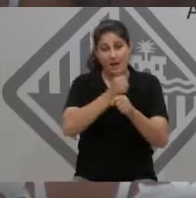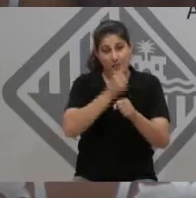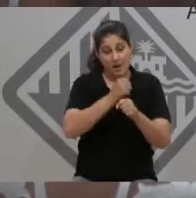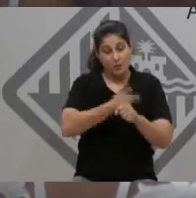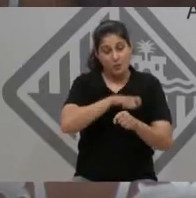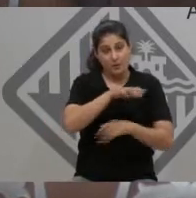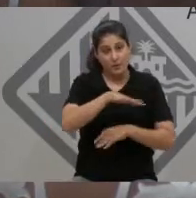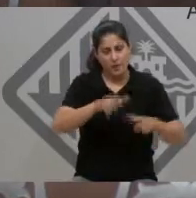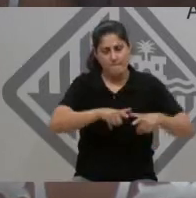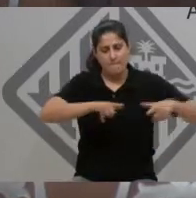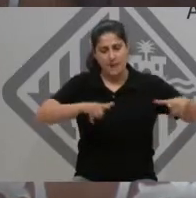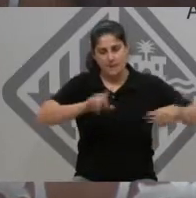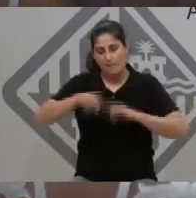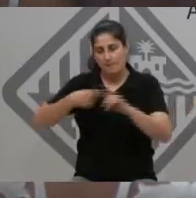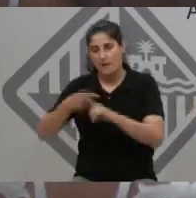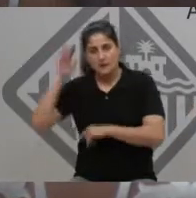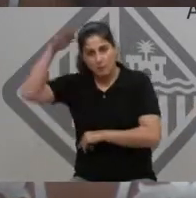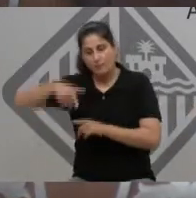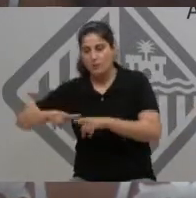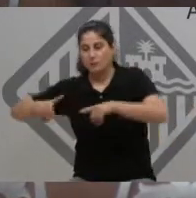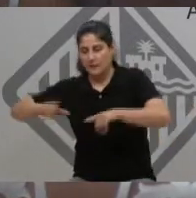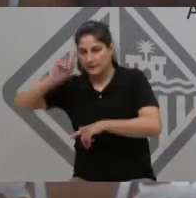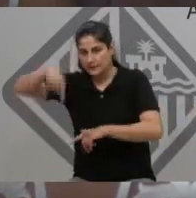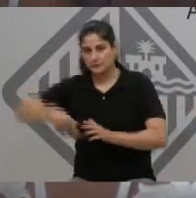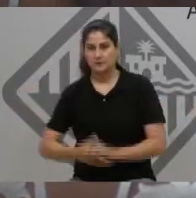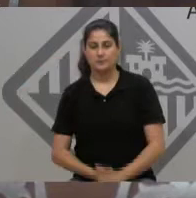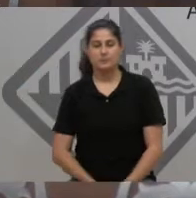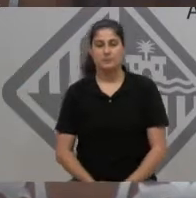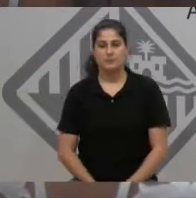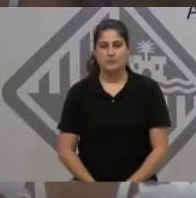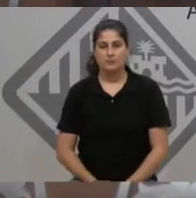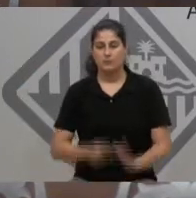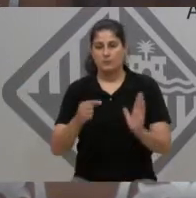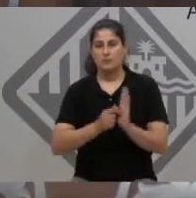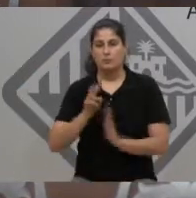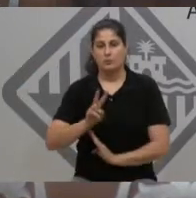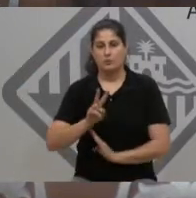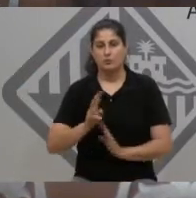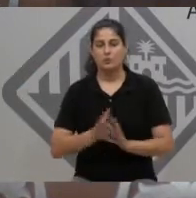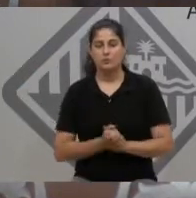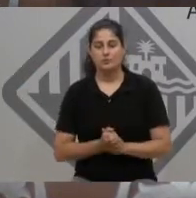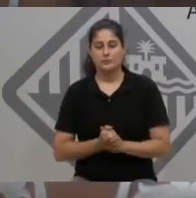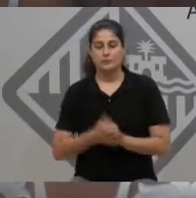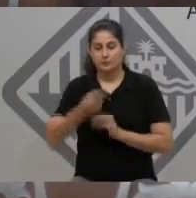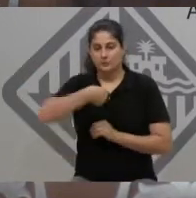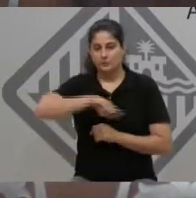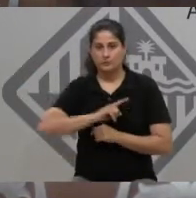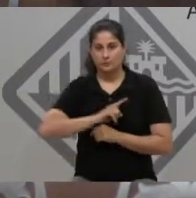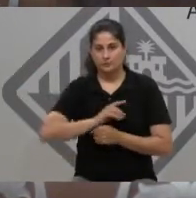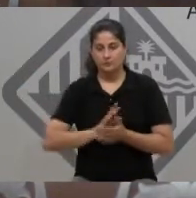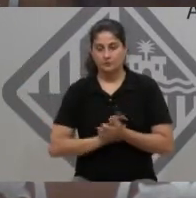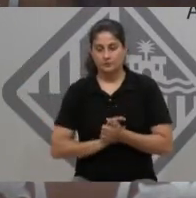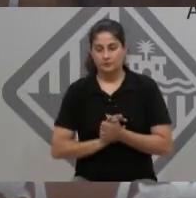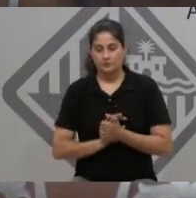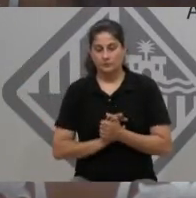policía local como del cuerpo de bomberos. En el punto 2 nos referimos pues